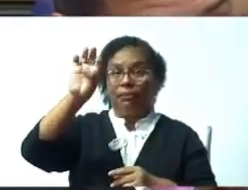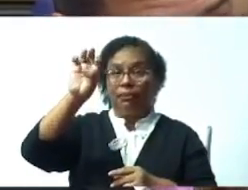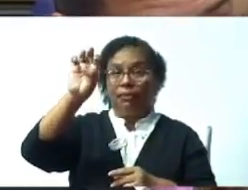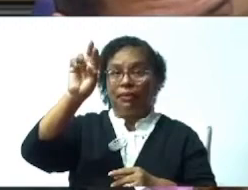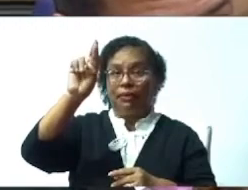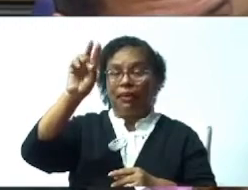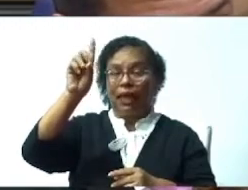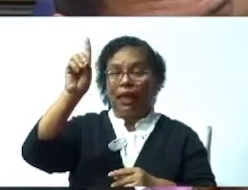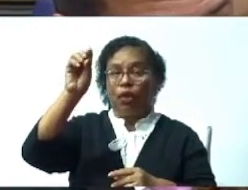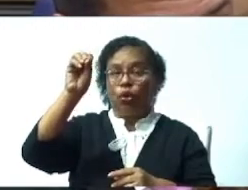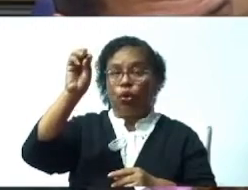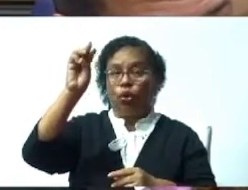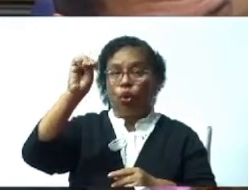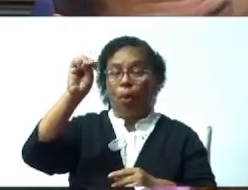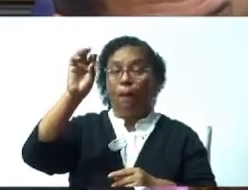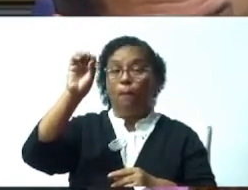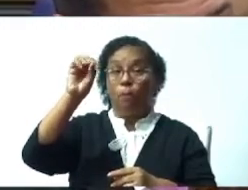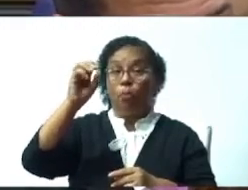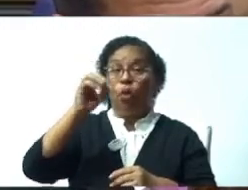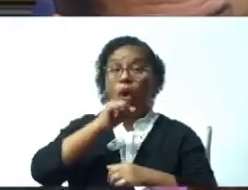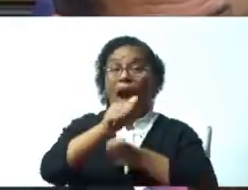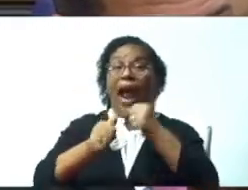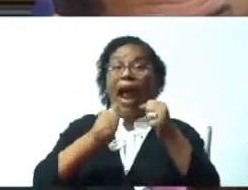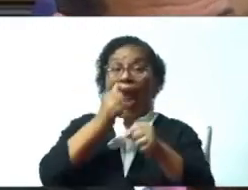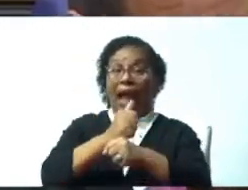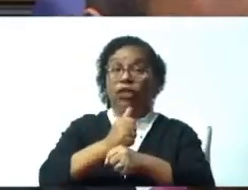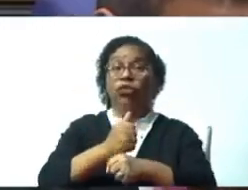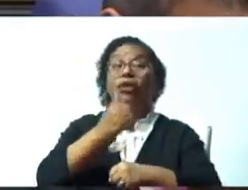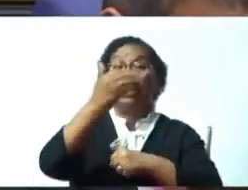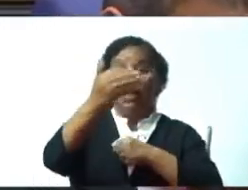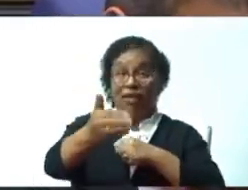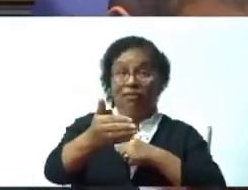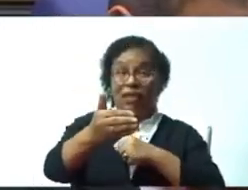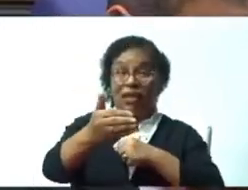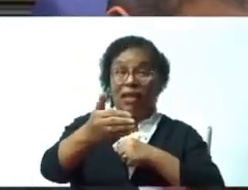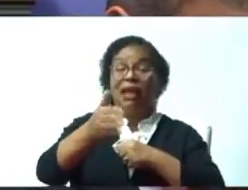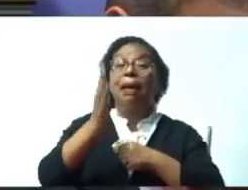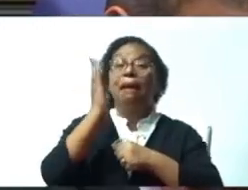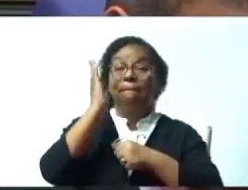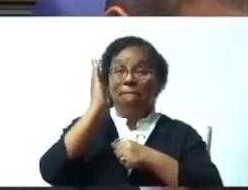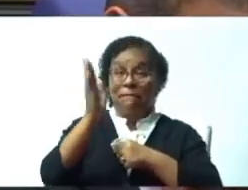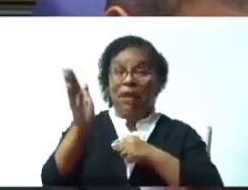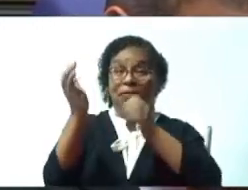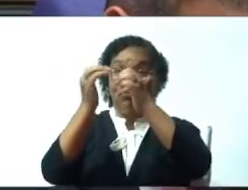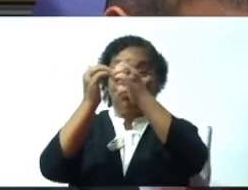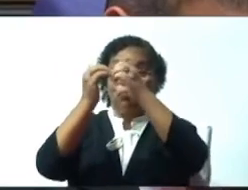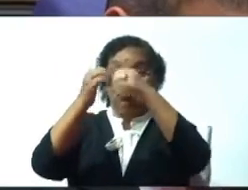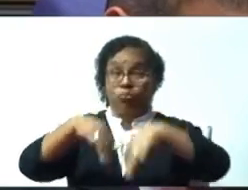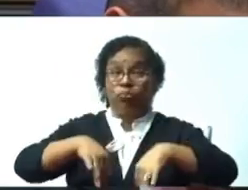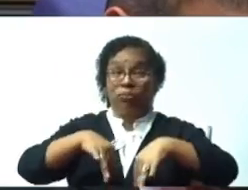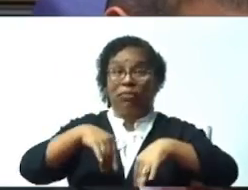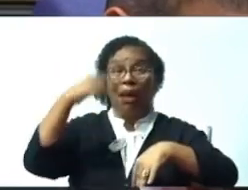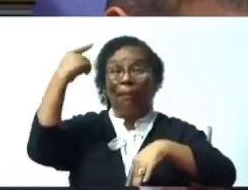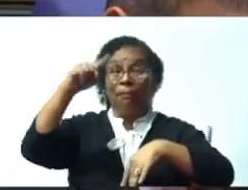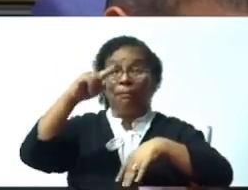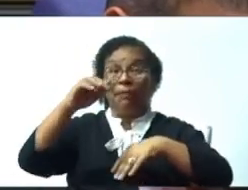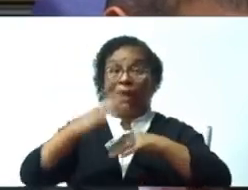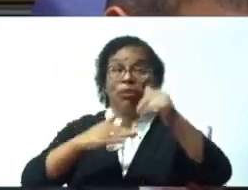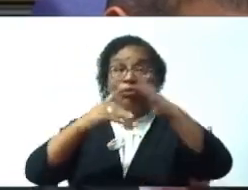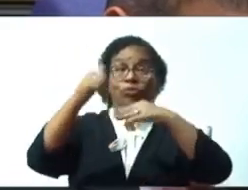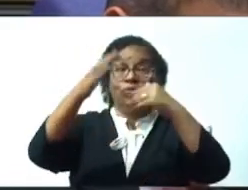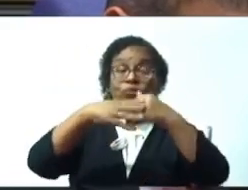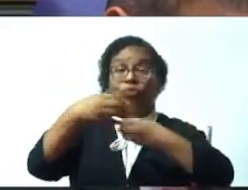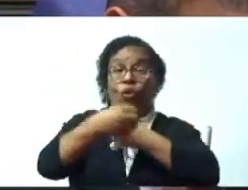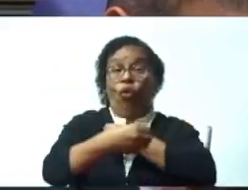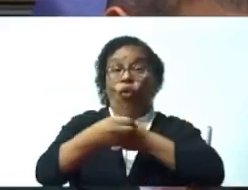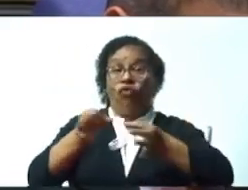sustituida, será eliminada y en su lugar van a ser oficinas privadas del Ingenio Cristóbal Colón. ¿Dónde